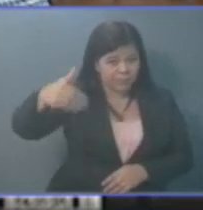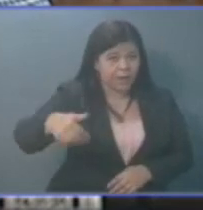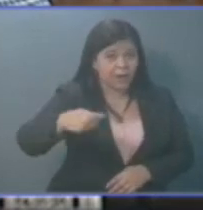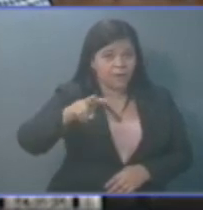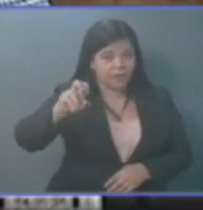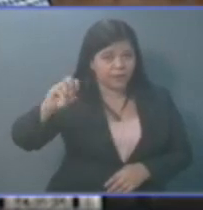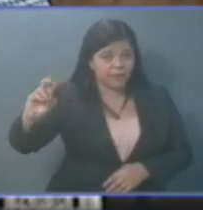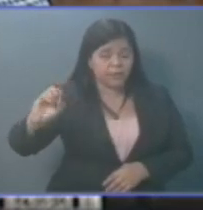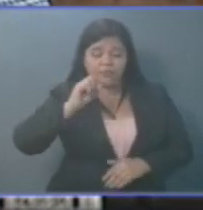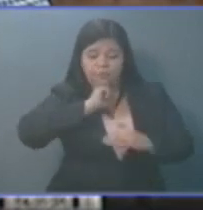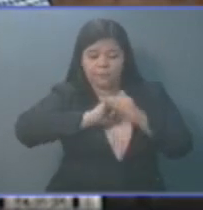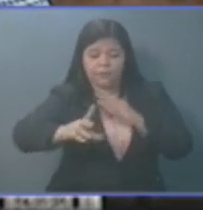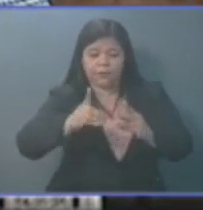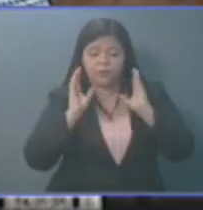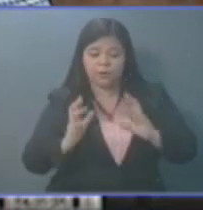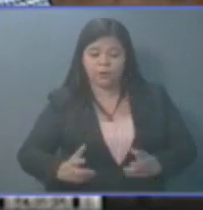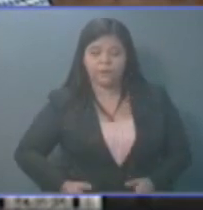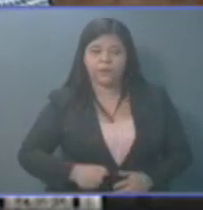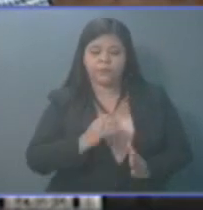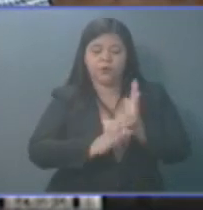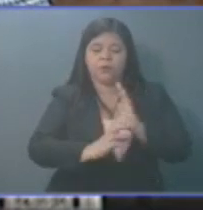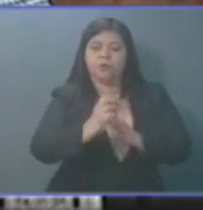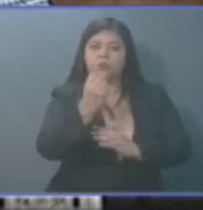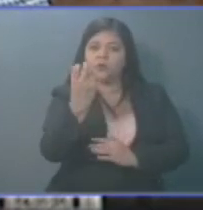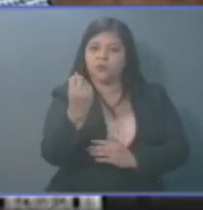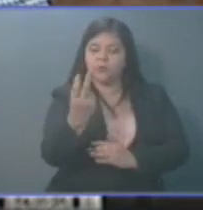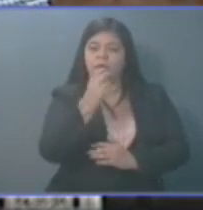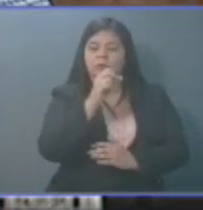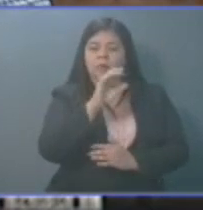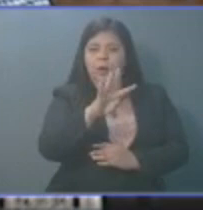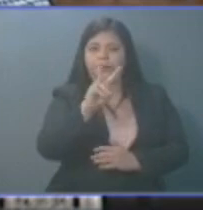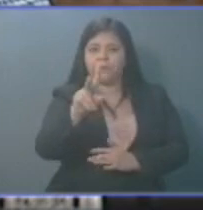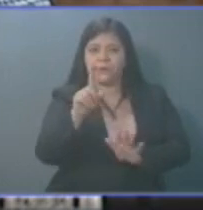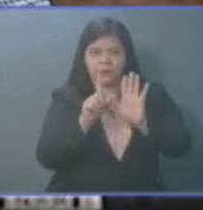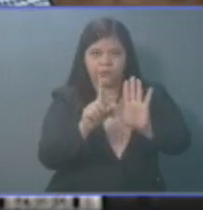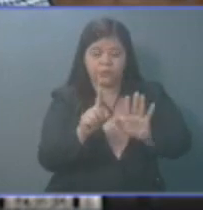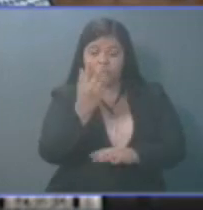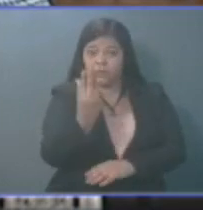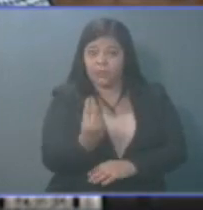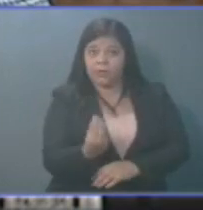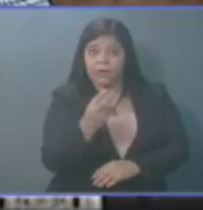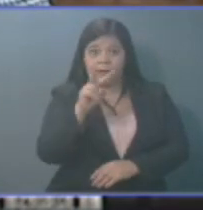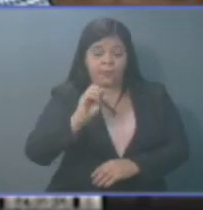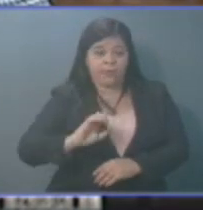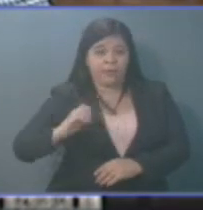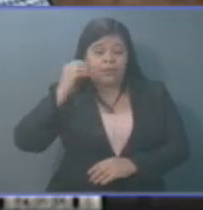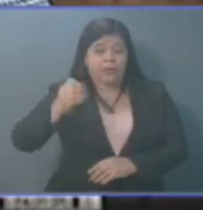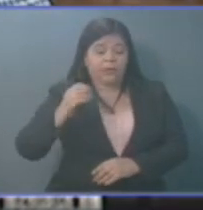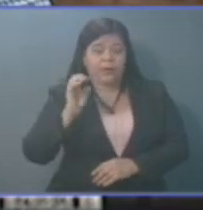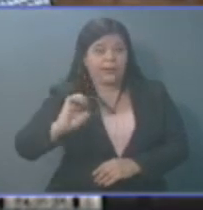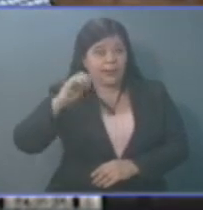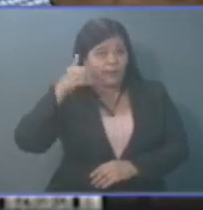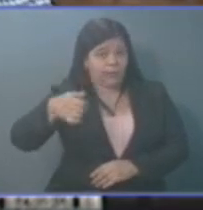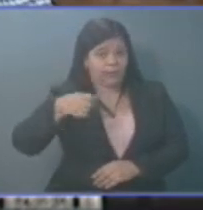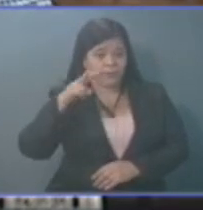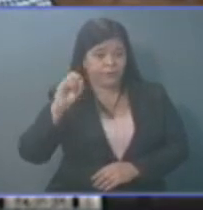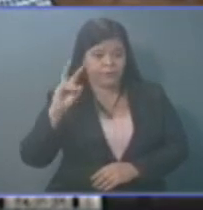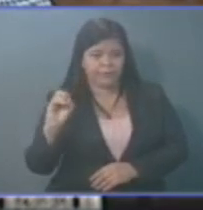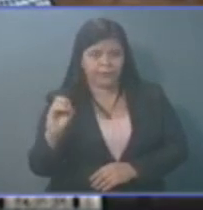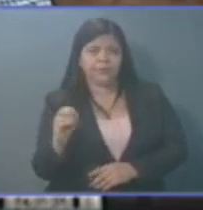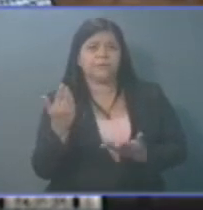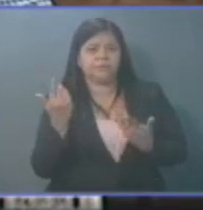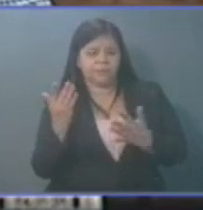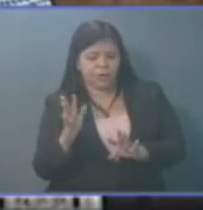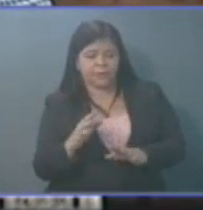en el Diario Oficial número 12, tomo 426, de fecha 20 de enero del 2020, se